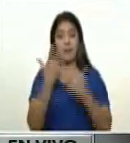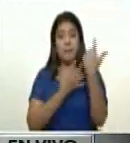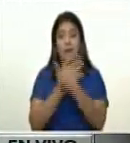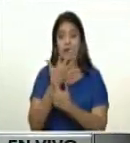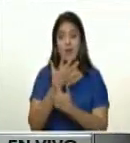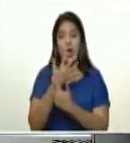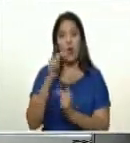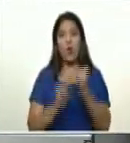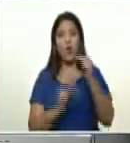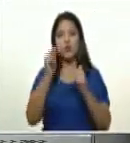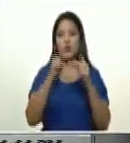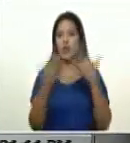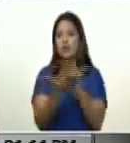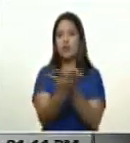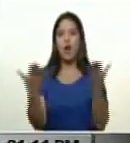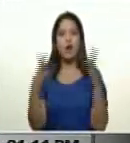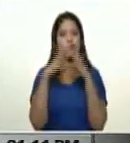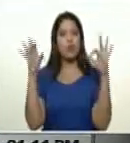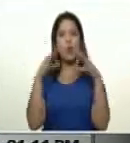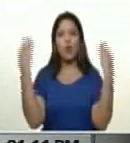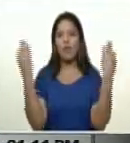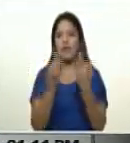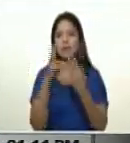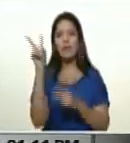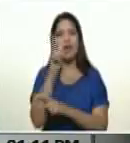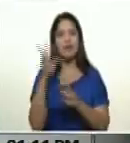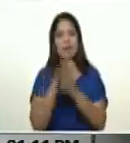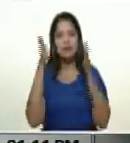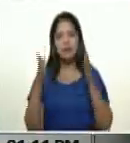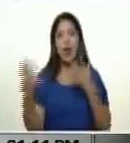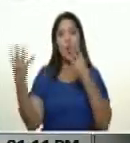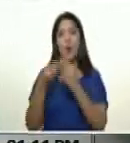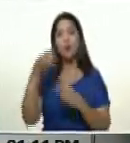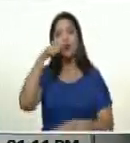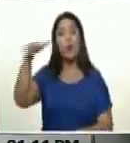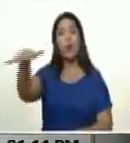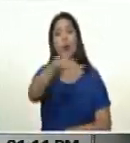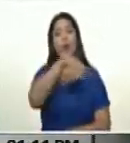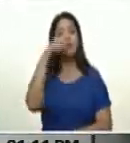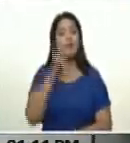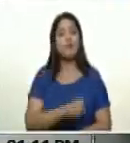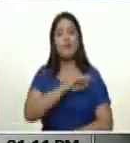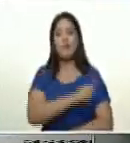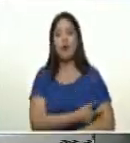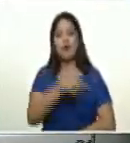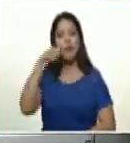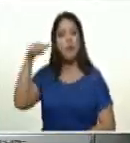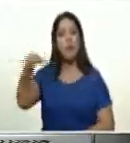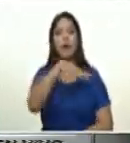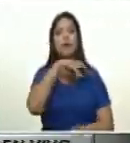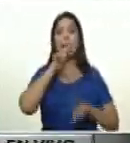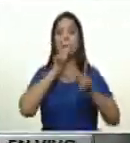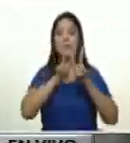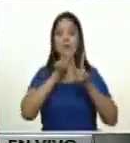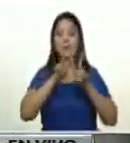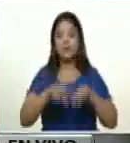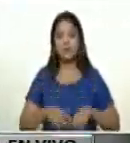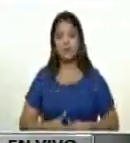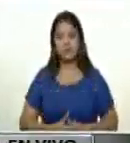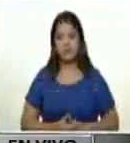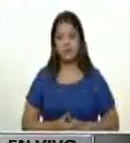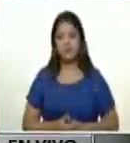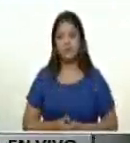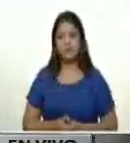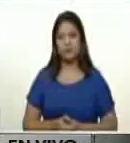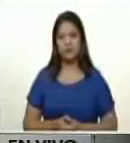las casas a miles y miles de venezolanos junto al pueblo. Un poderoso movimiento popular, la Gran Misión Vivienda Venezuela